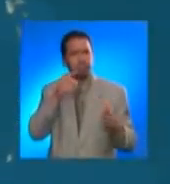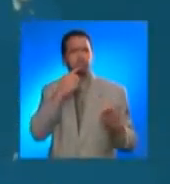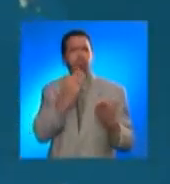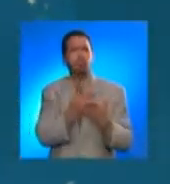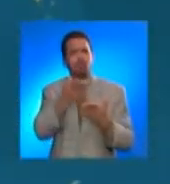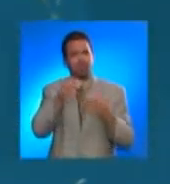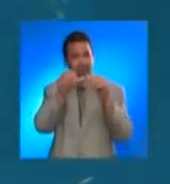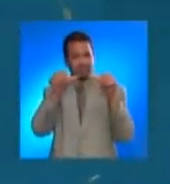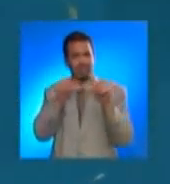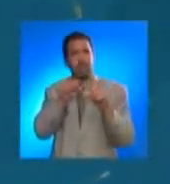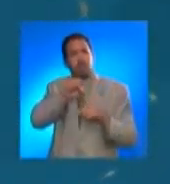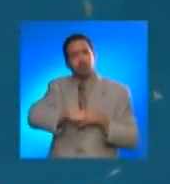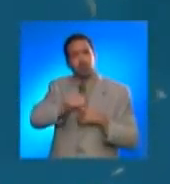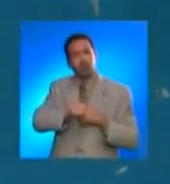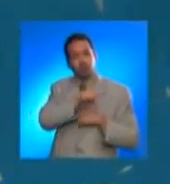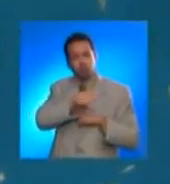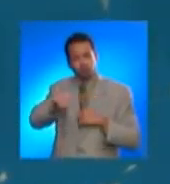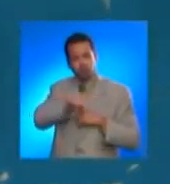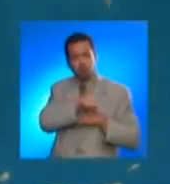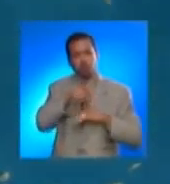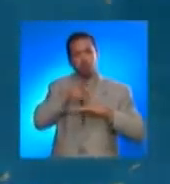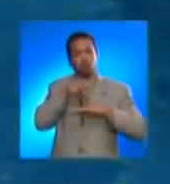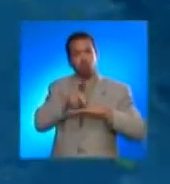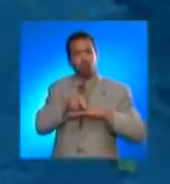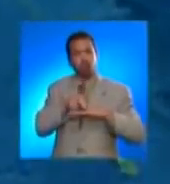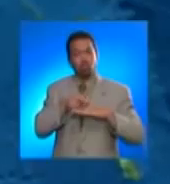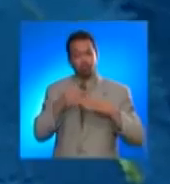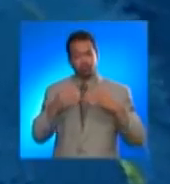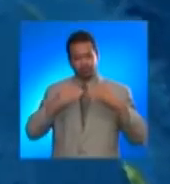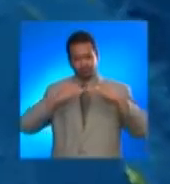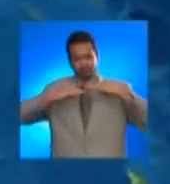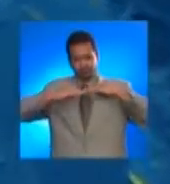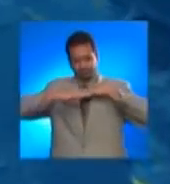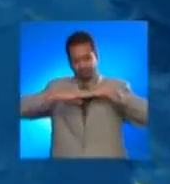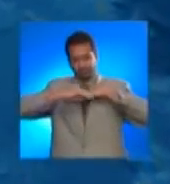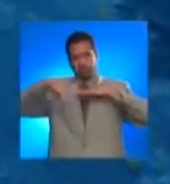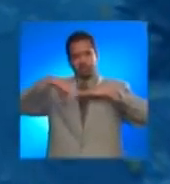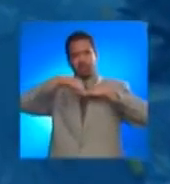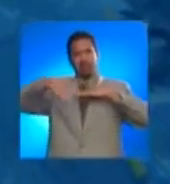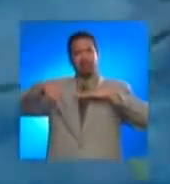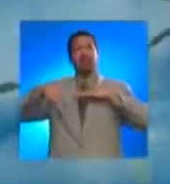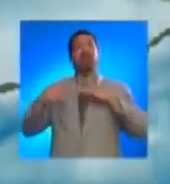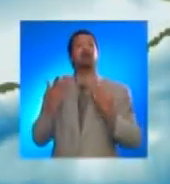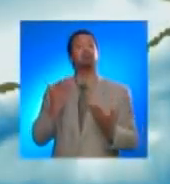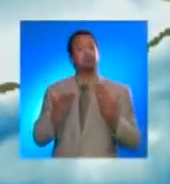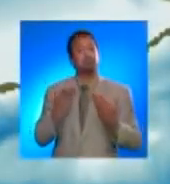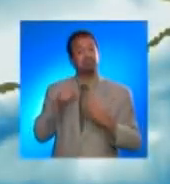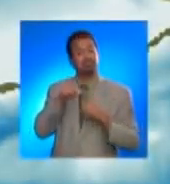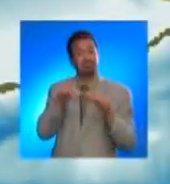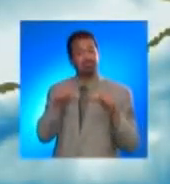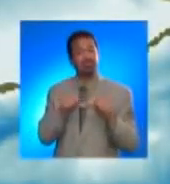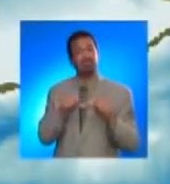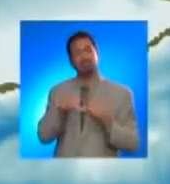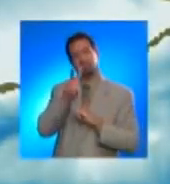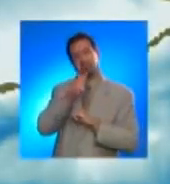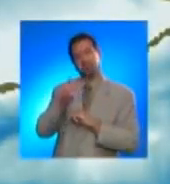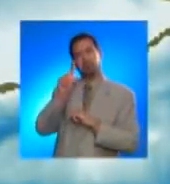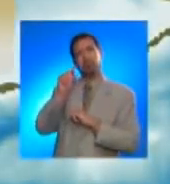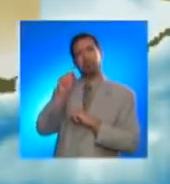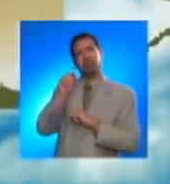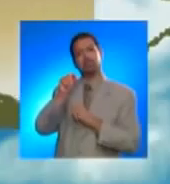altura rápidamente con distancia. Por lo tanto, estos tsunamis tienden a afectar los lugares más cercanos a su punto de origen.